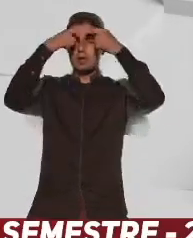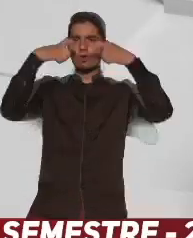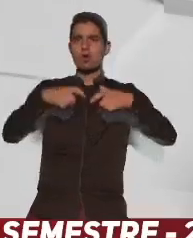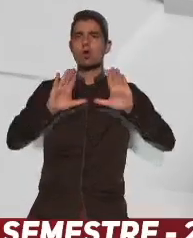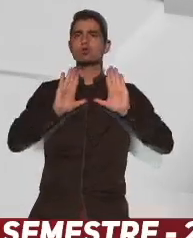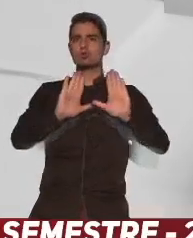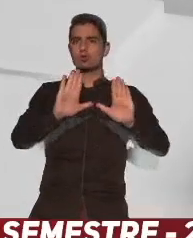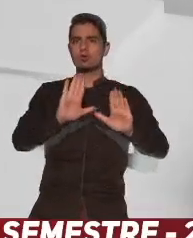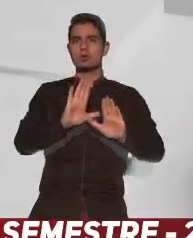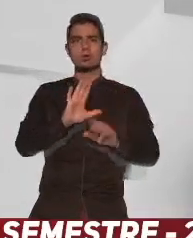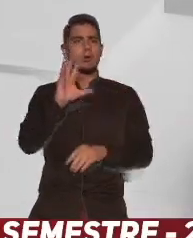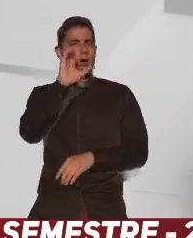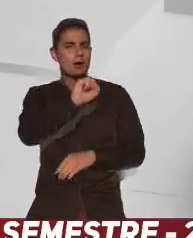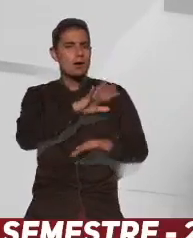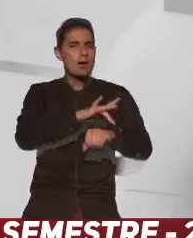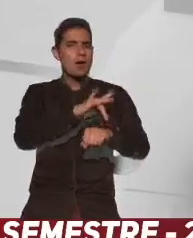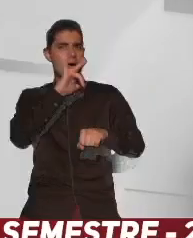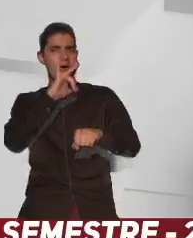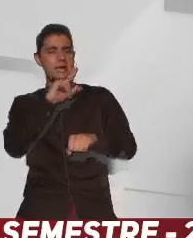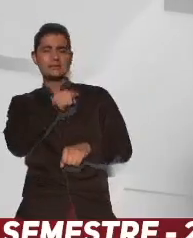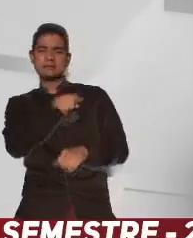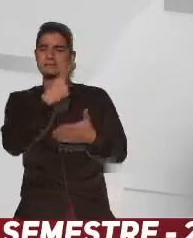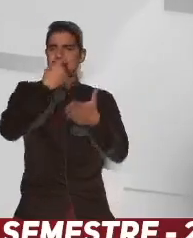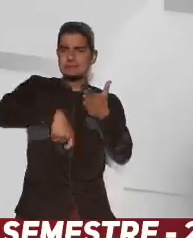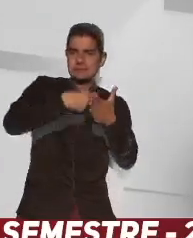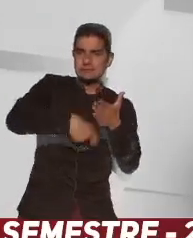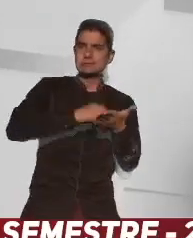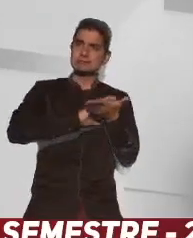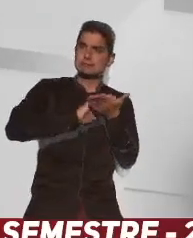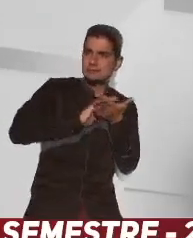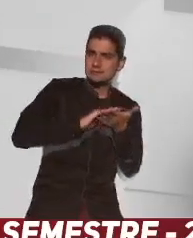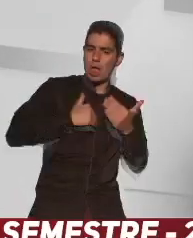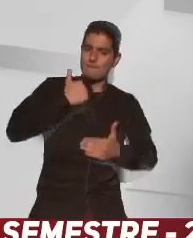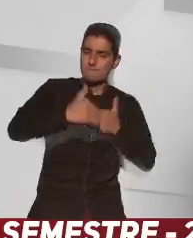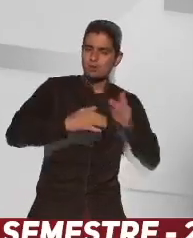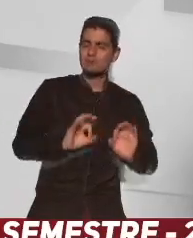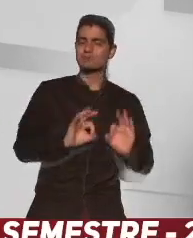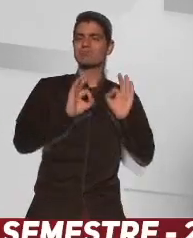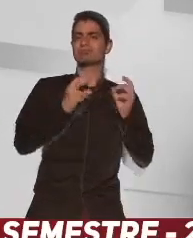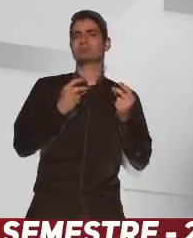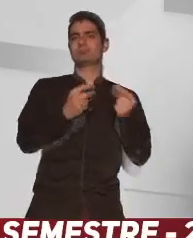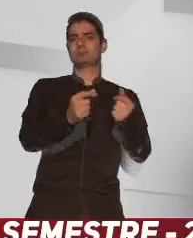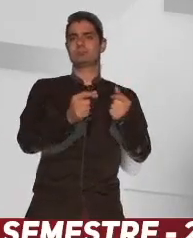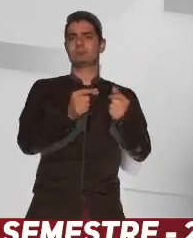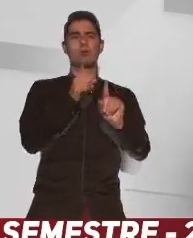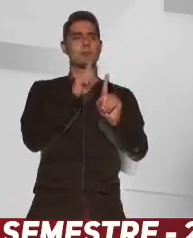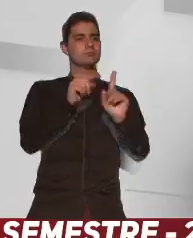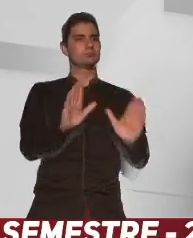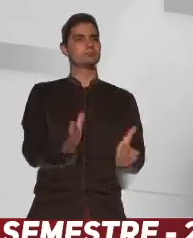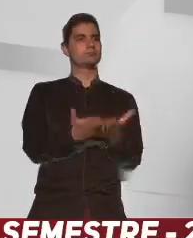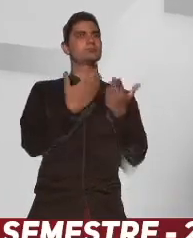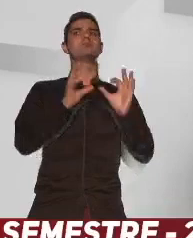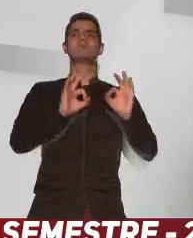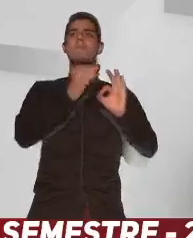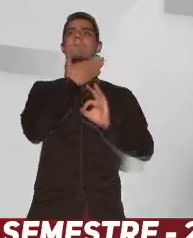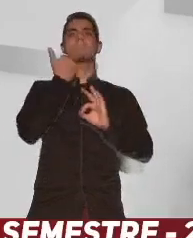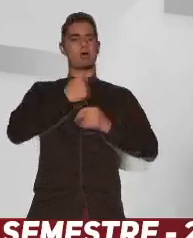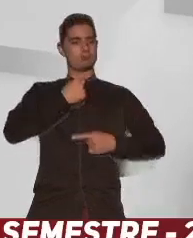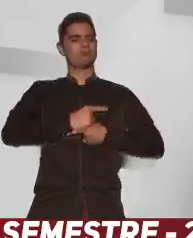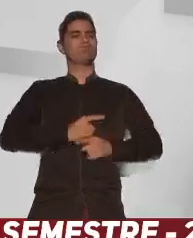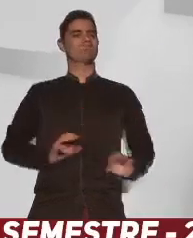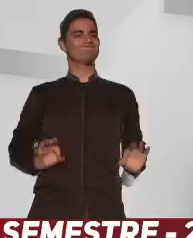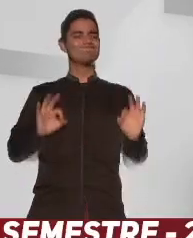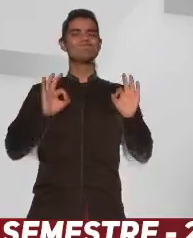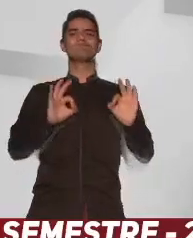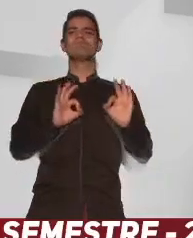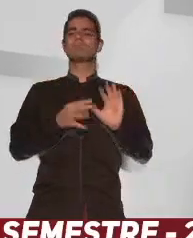y corregir irregularidades en los procesos, promoviendo así una mayor eficiencia y transparencia